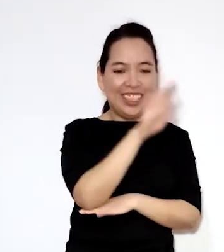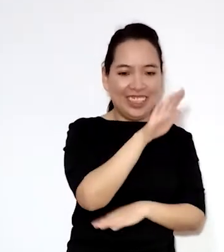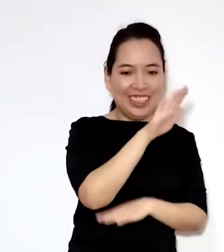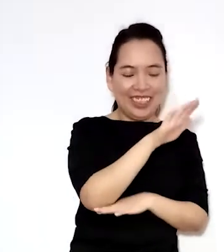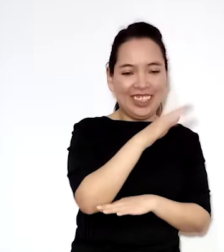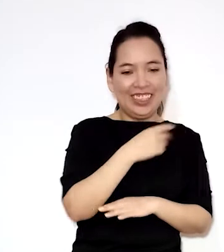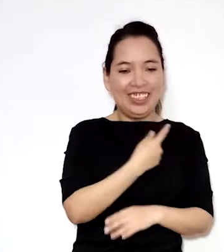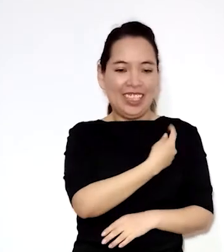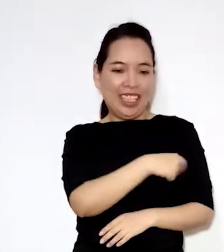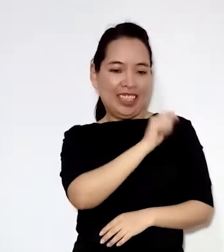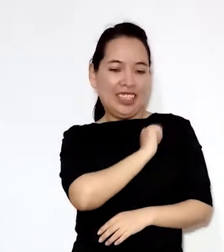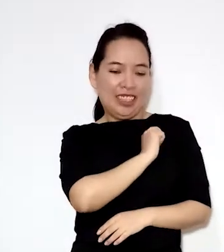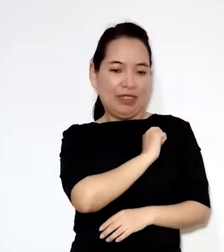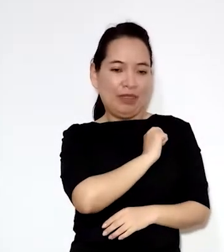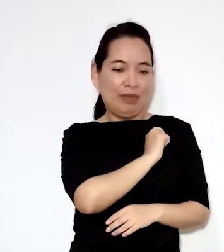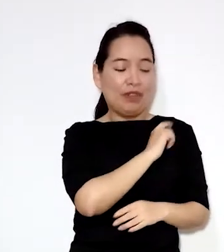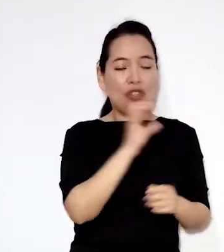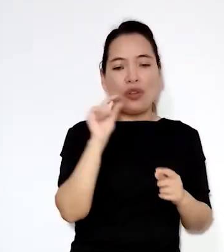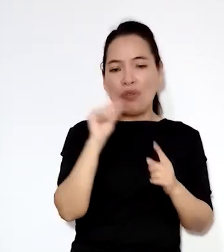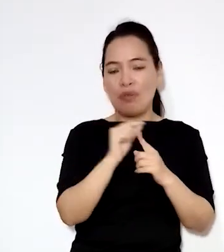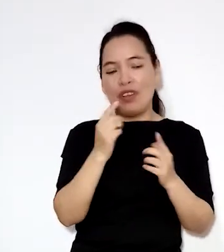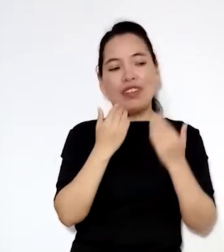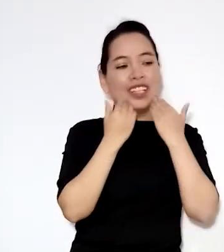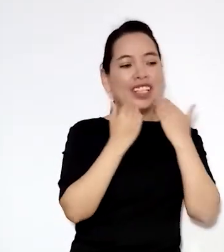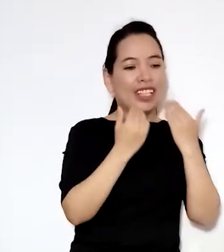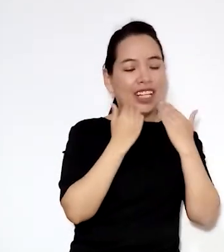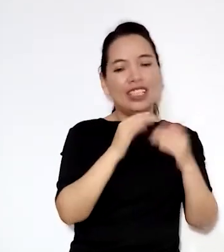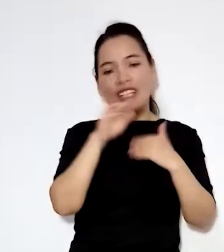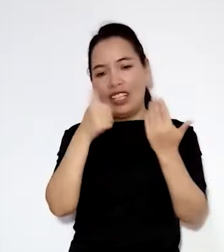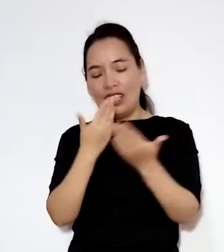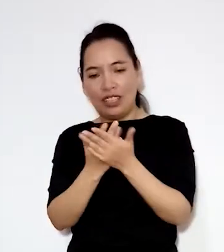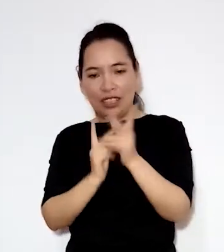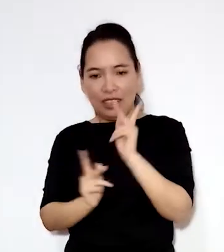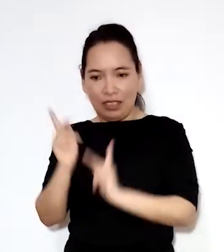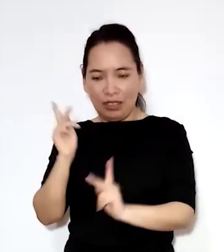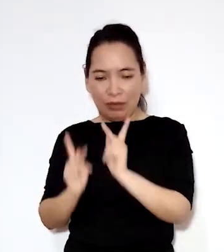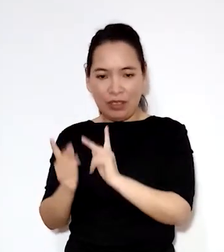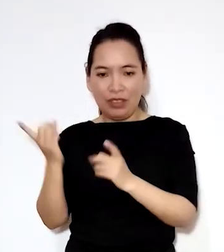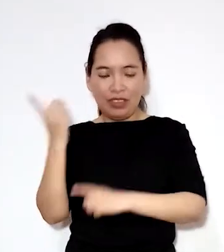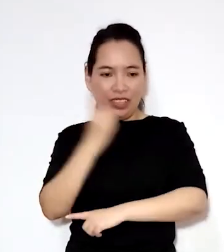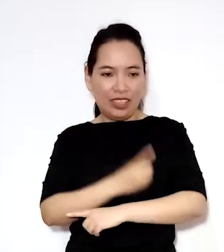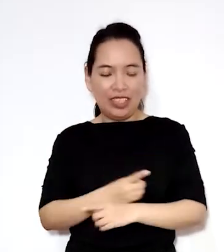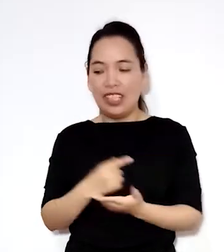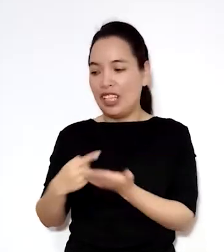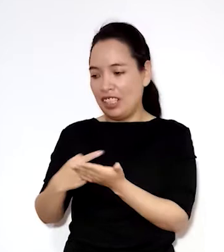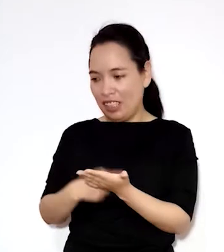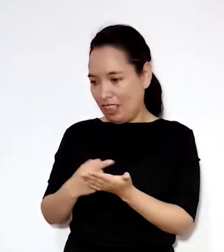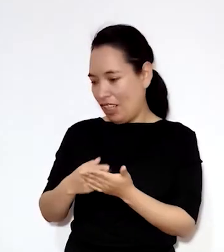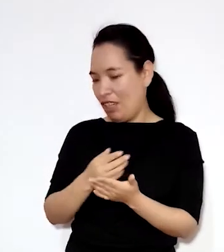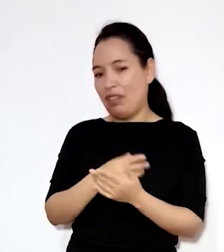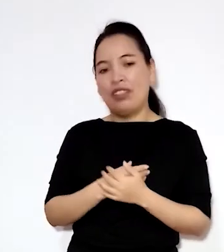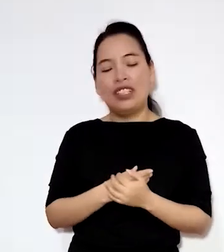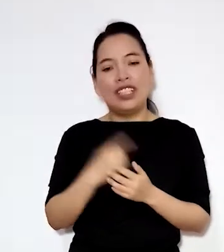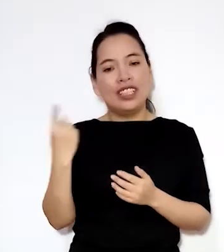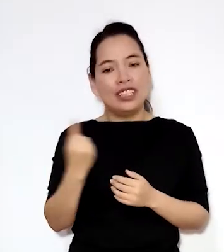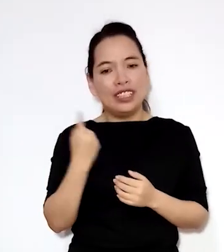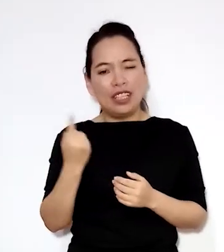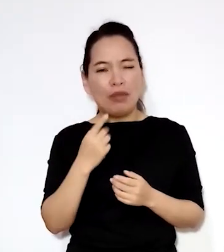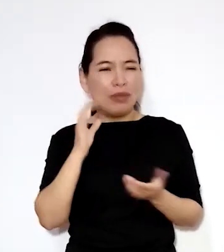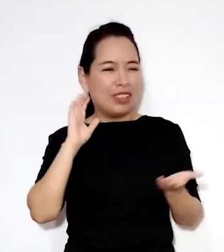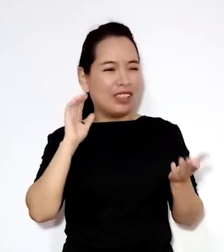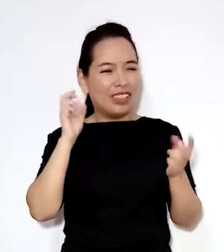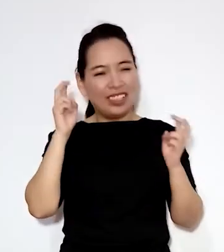para ya los que estamos en parte de tardes. Quiero ser muy breve agradeciendo a Clade y a mis compañeros de este diálogo